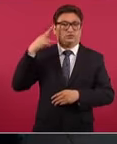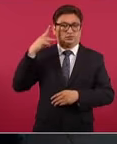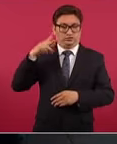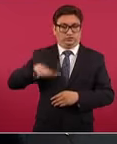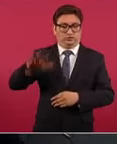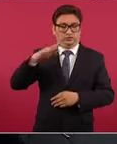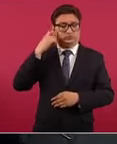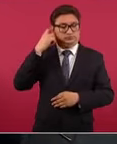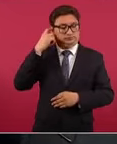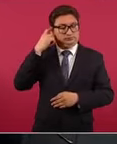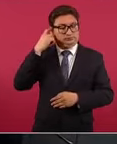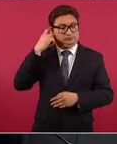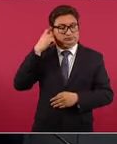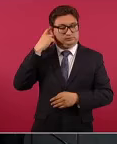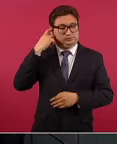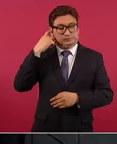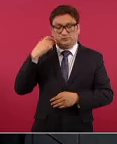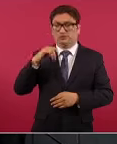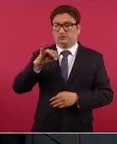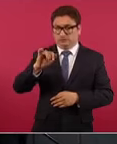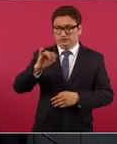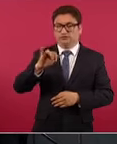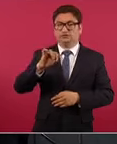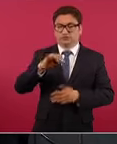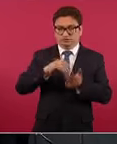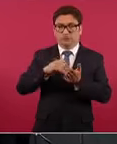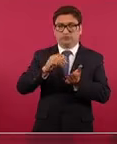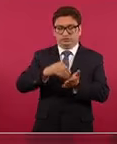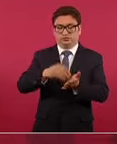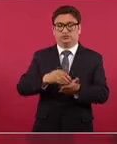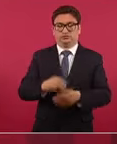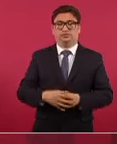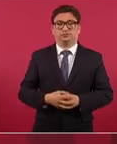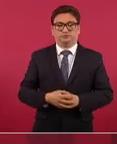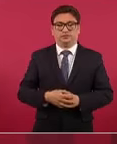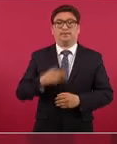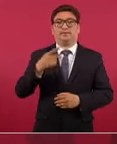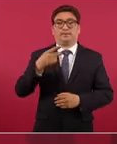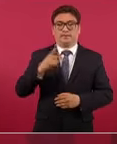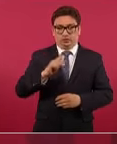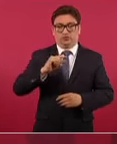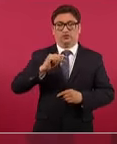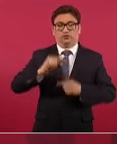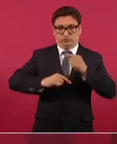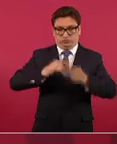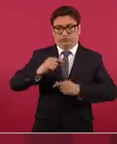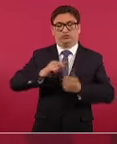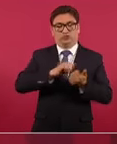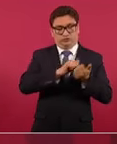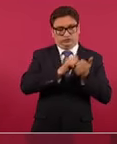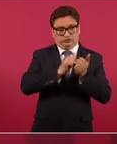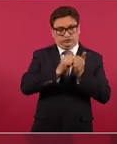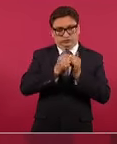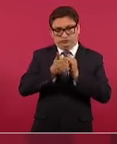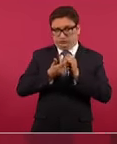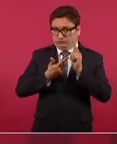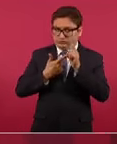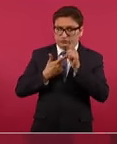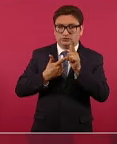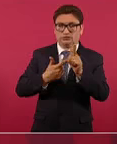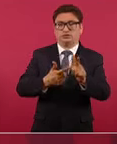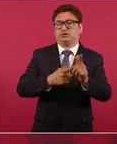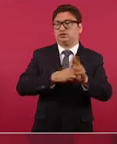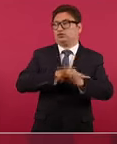sí si quedan pero vamos a seguir y entre